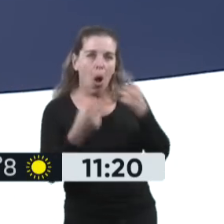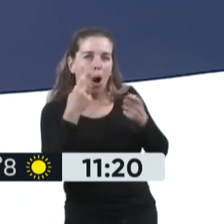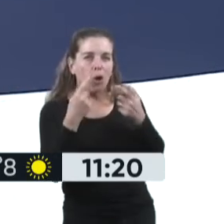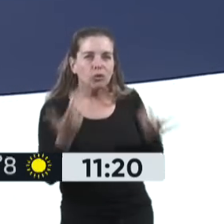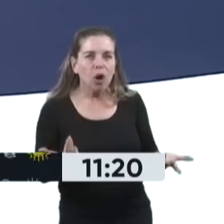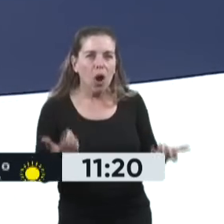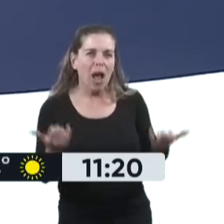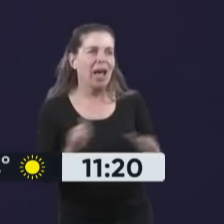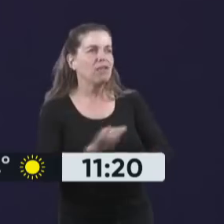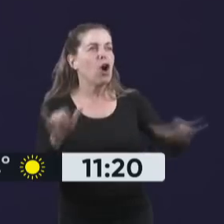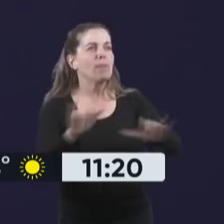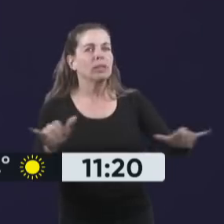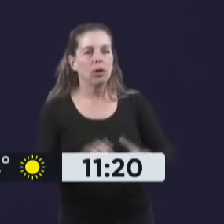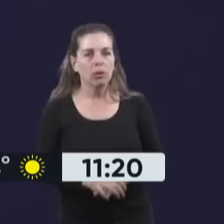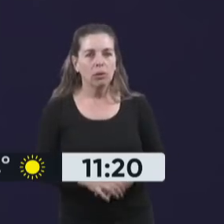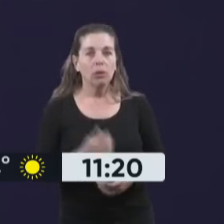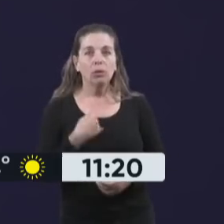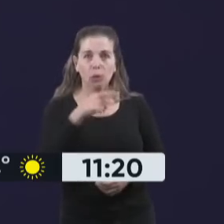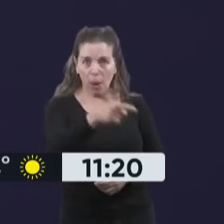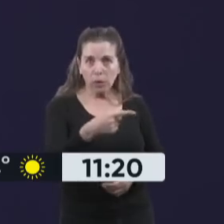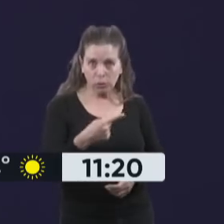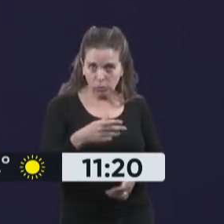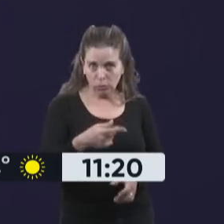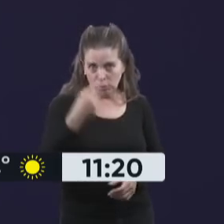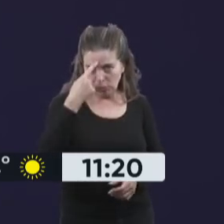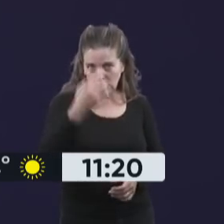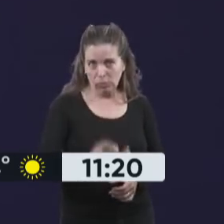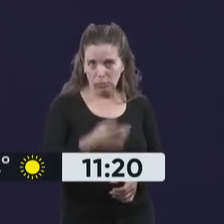Bueno. Yo te creo, hermana. Gracias.